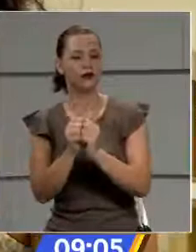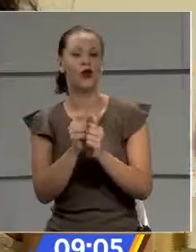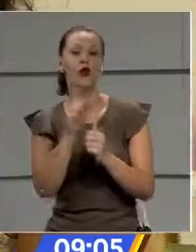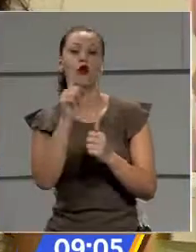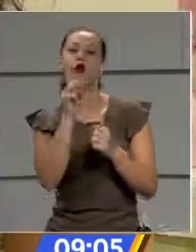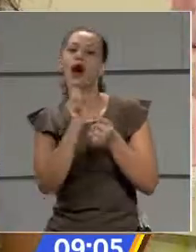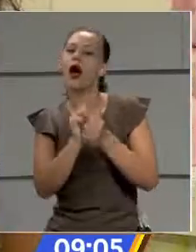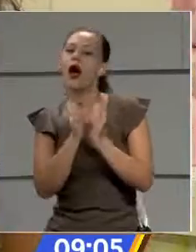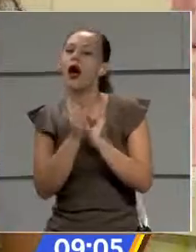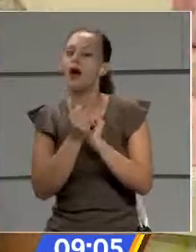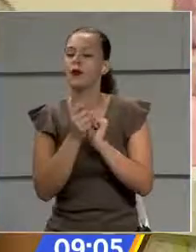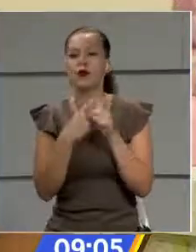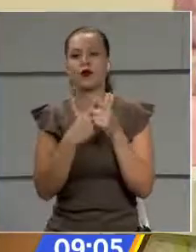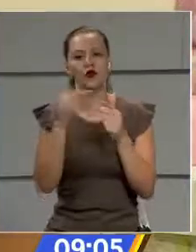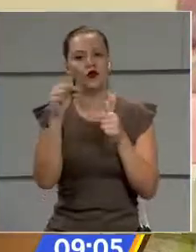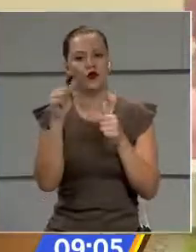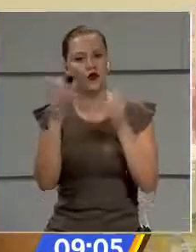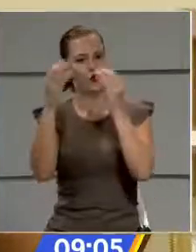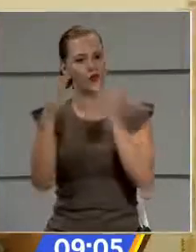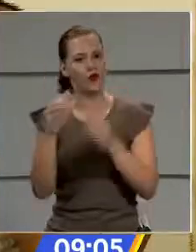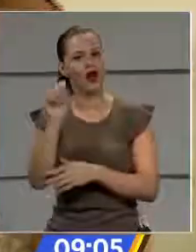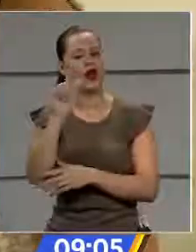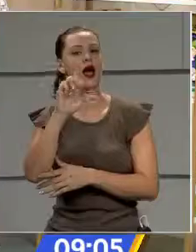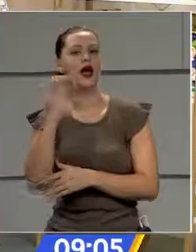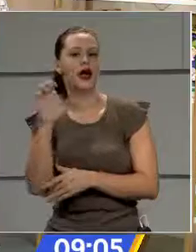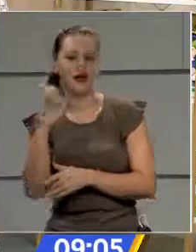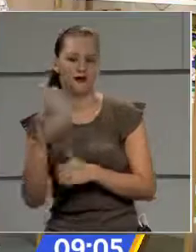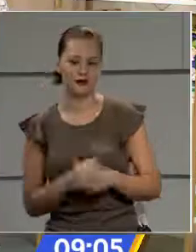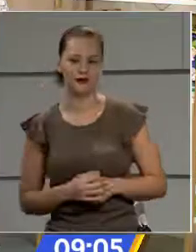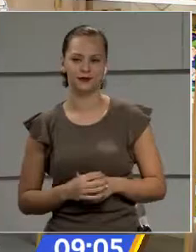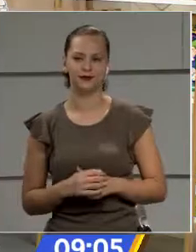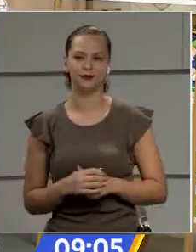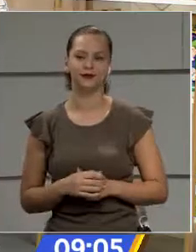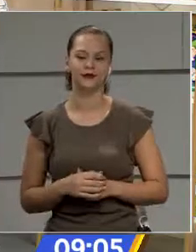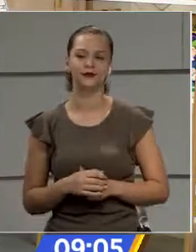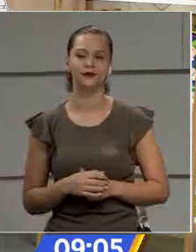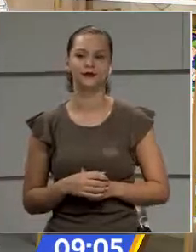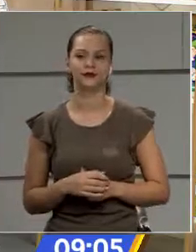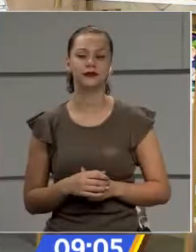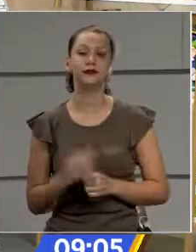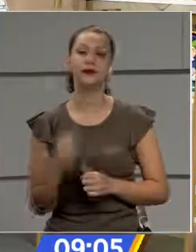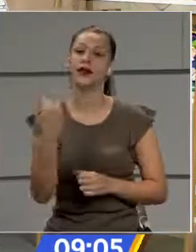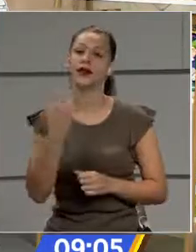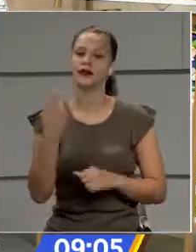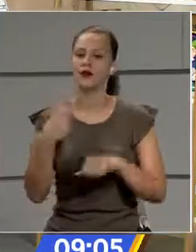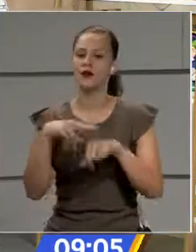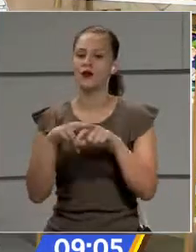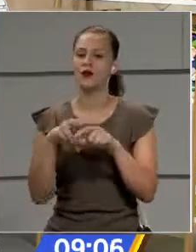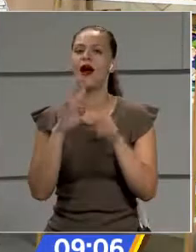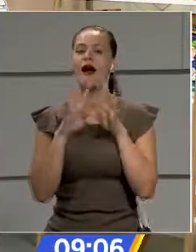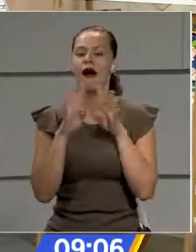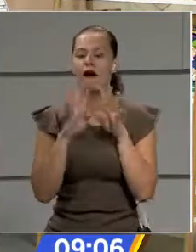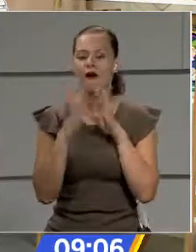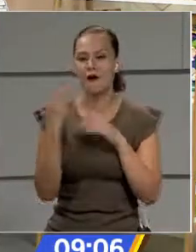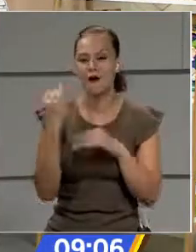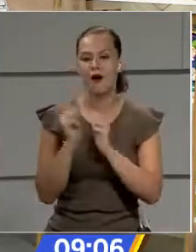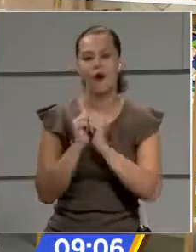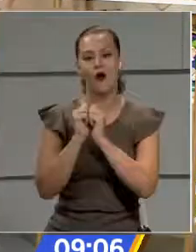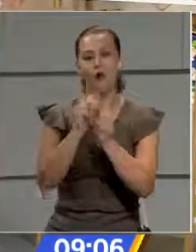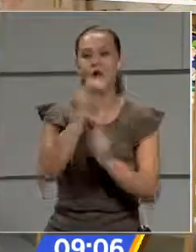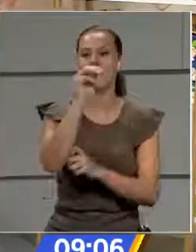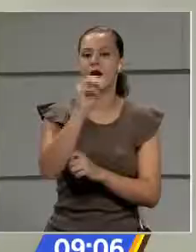un cambio, entonces hoy nos acompaña la teacher Ale, Juan. La teacher Ale, que normalmente, recuerdan que estábamos hablando, nos acompaña